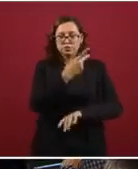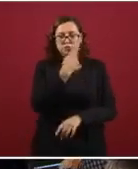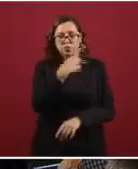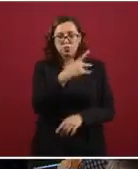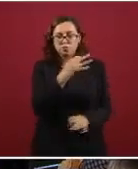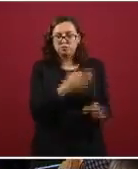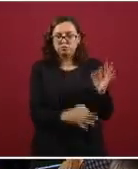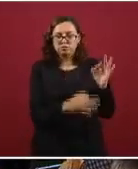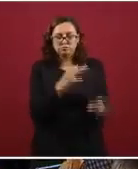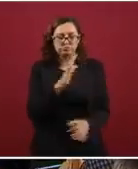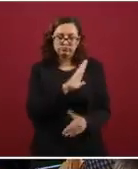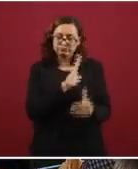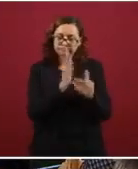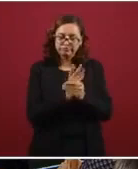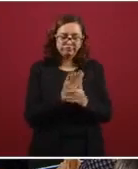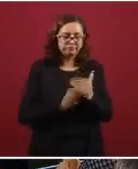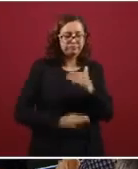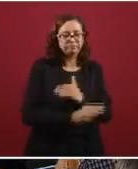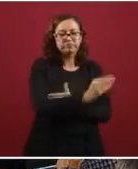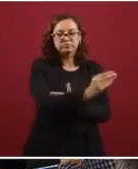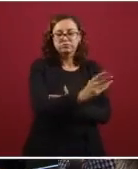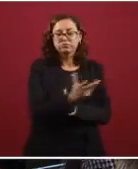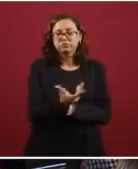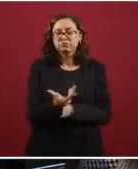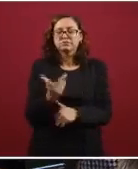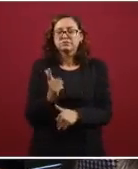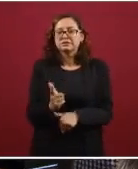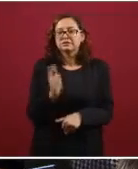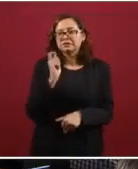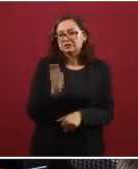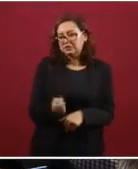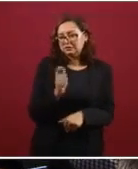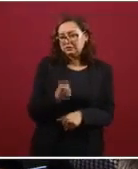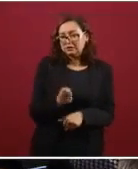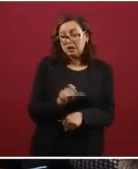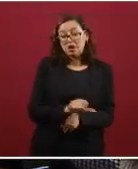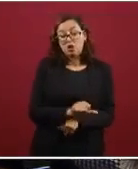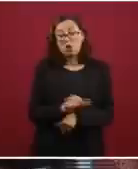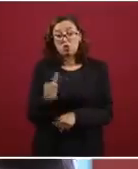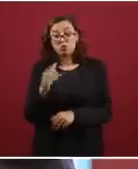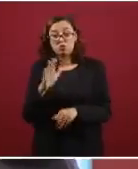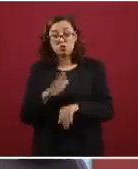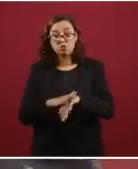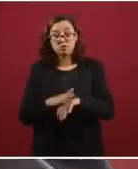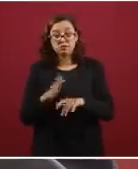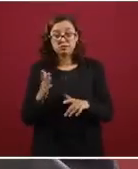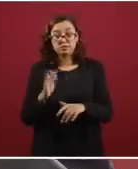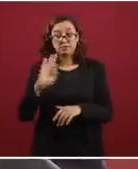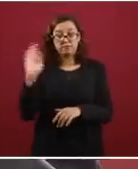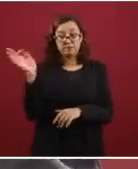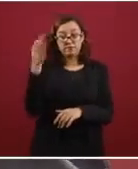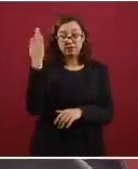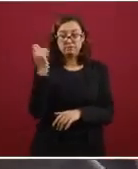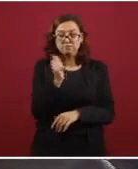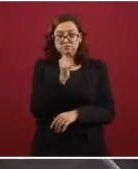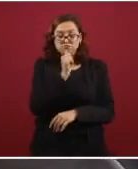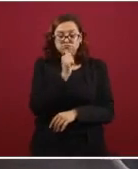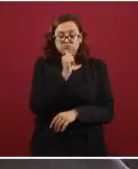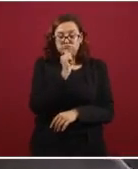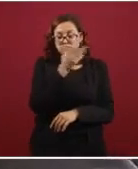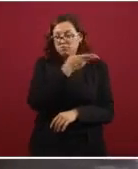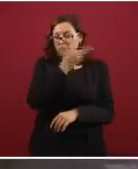jurisdiccionales locales. No sabemos en este momento si se va a abrir otro proceso a nivel federal, están por decidir eso no lo